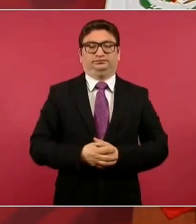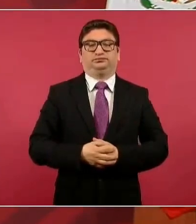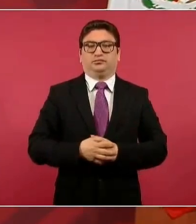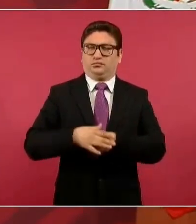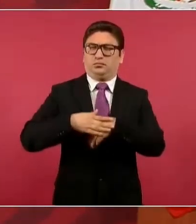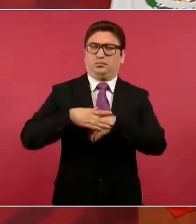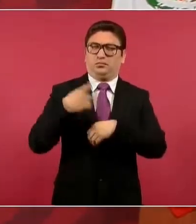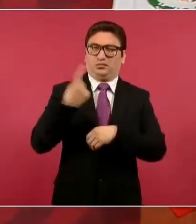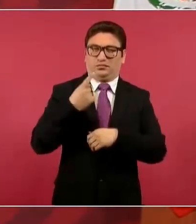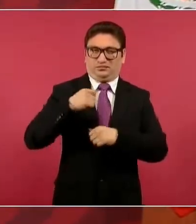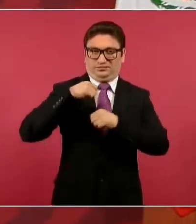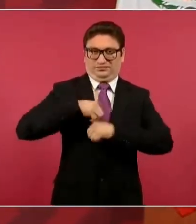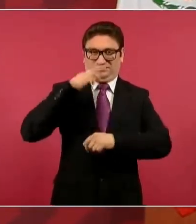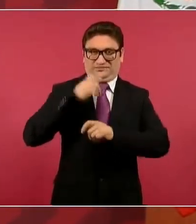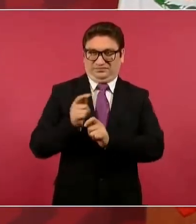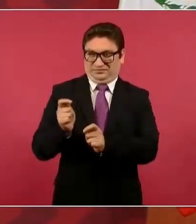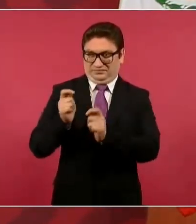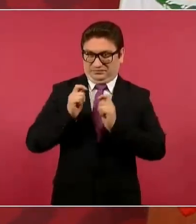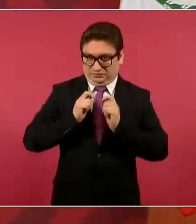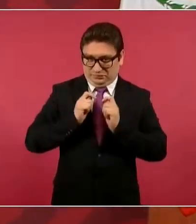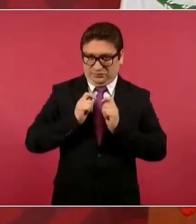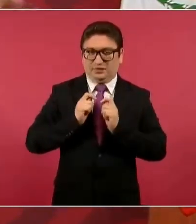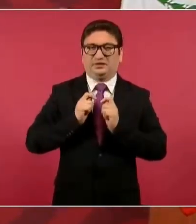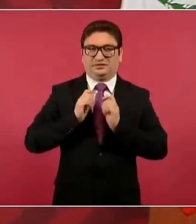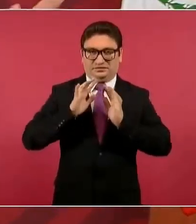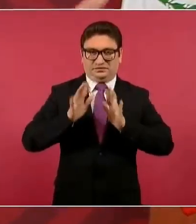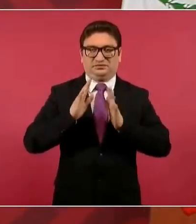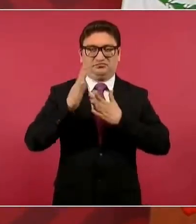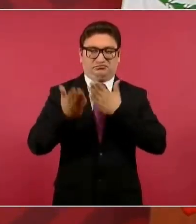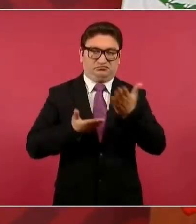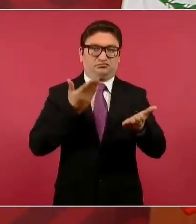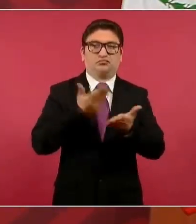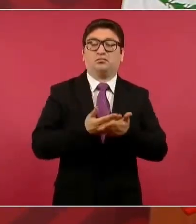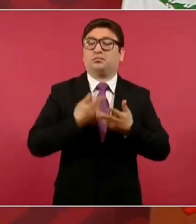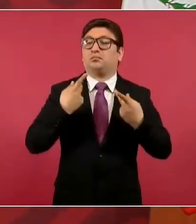porque llegamos y ya se propuso gente